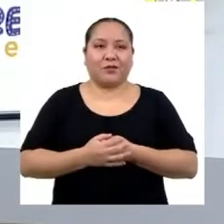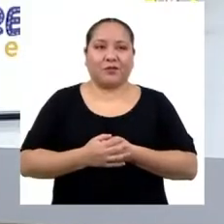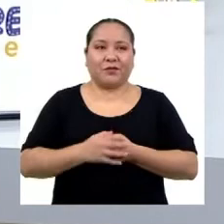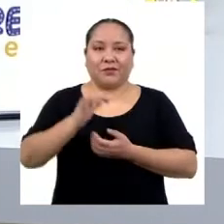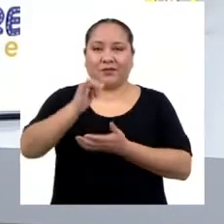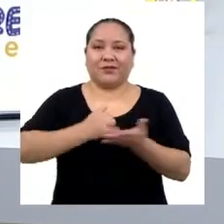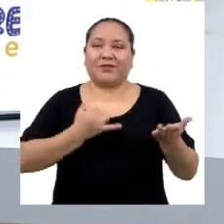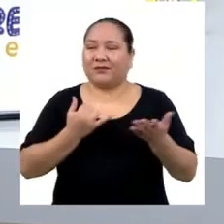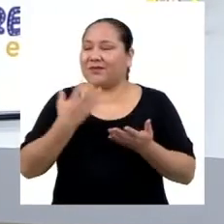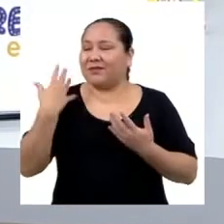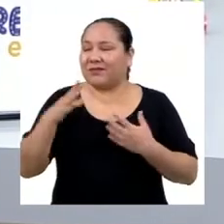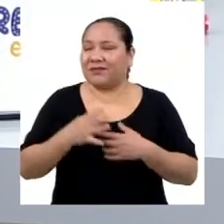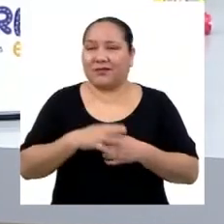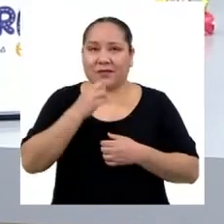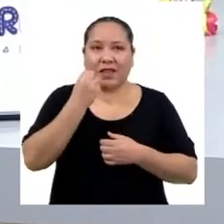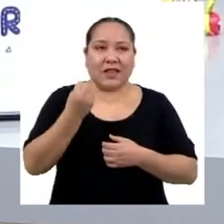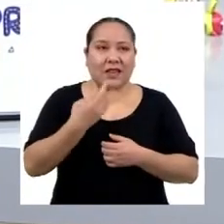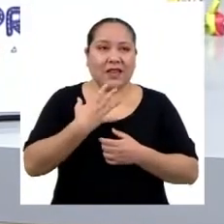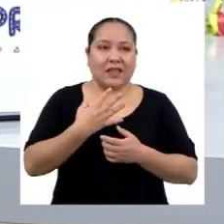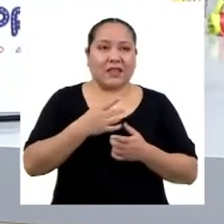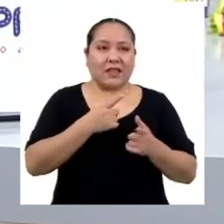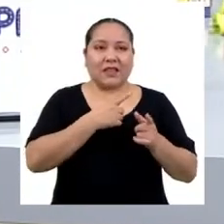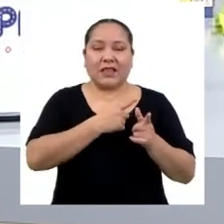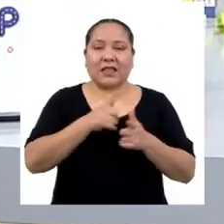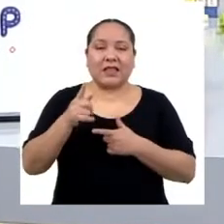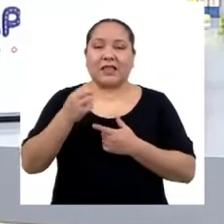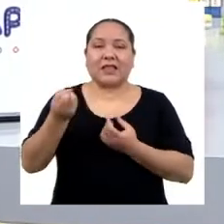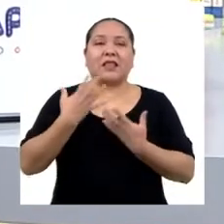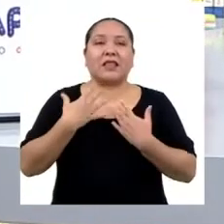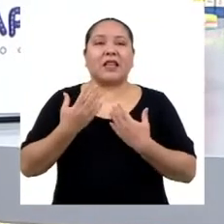Ya me escribió mi hermano y dice que tiene las respuestas.